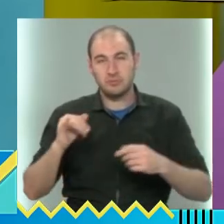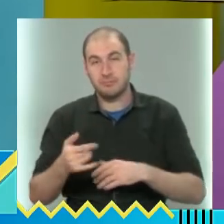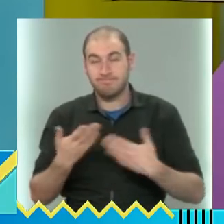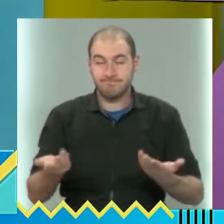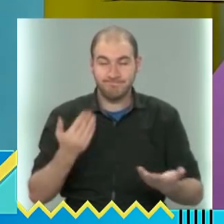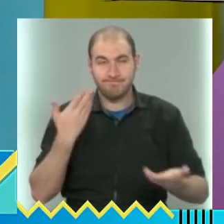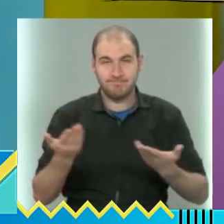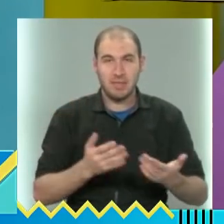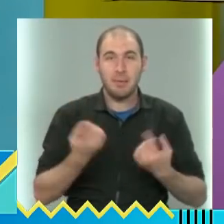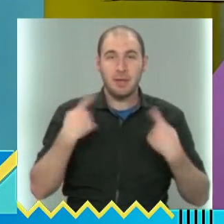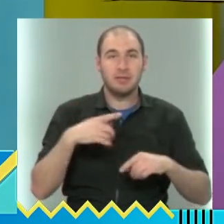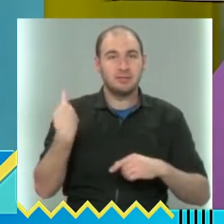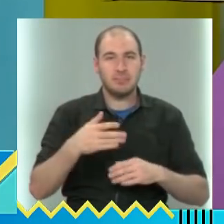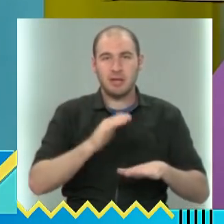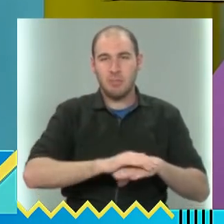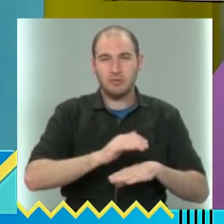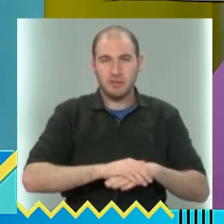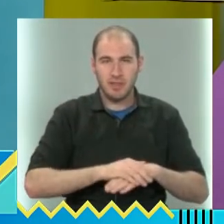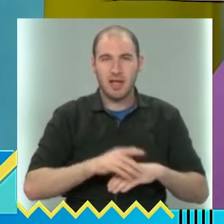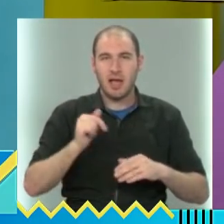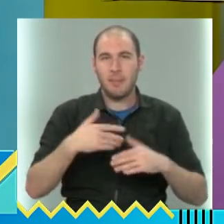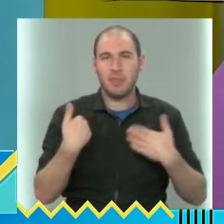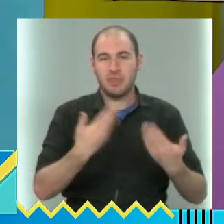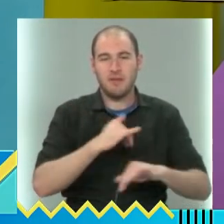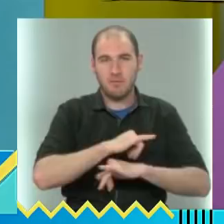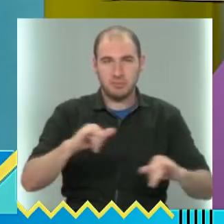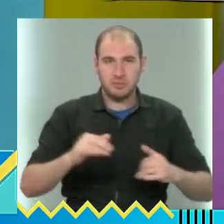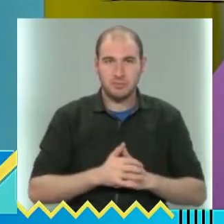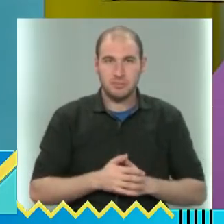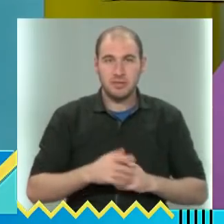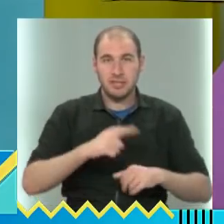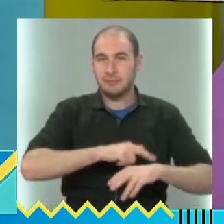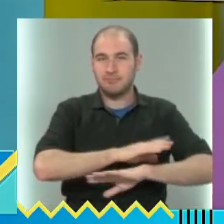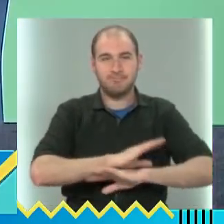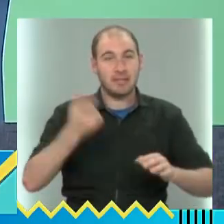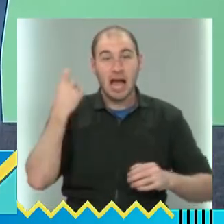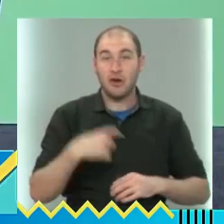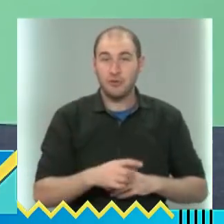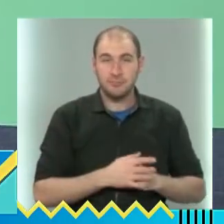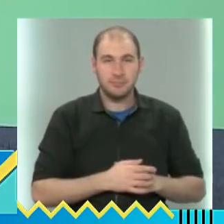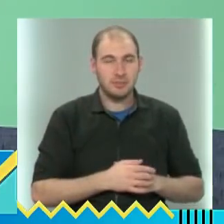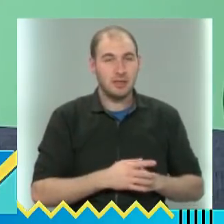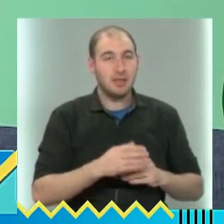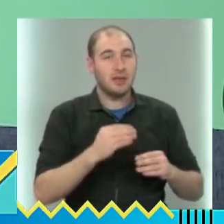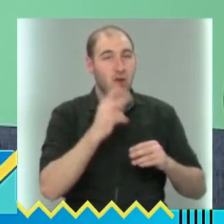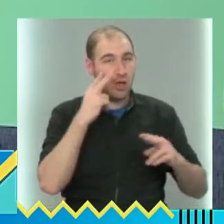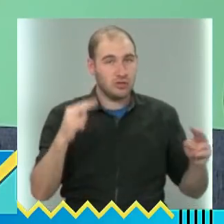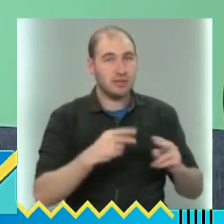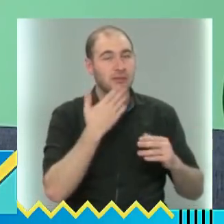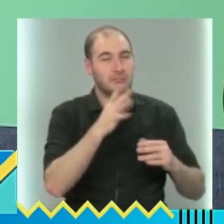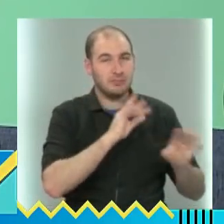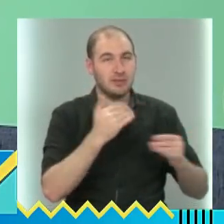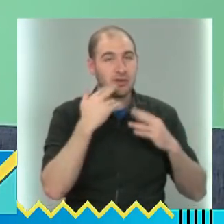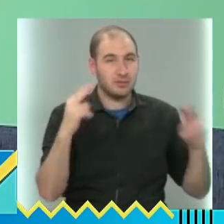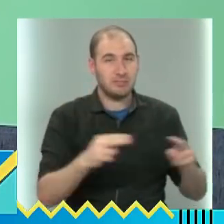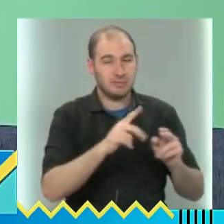lo iremos viendo, pero siempre la responsabilidad al momento de brindar información. No nos queda más tiempo, Caro. Bueno, nos encontramos, agradecerle a los invitados y